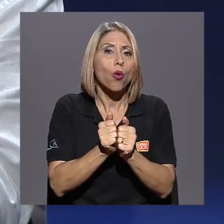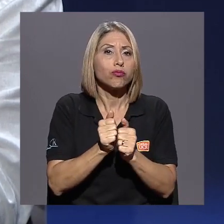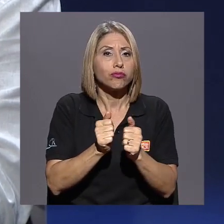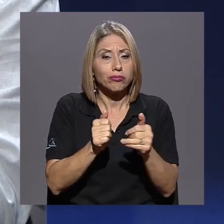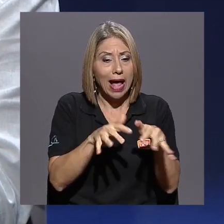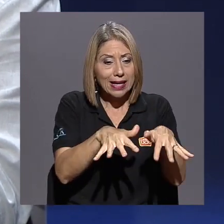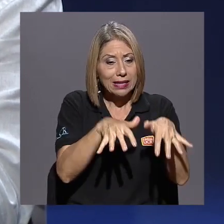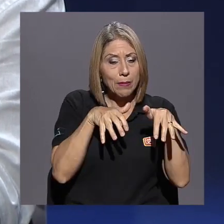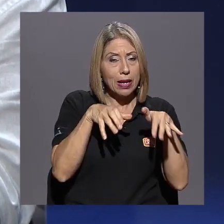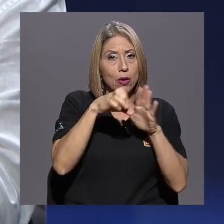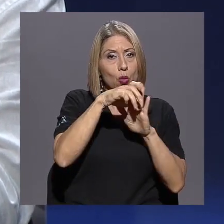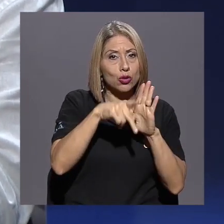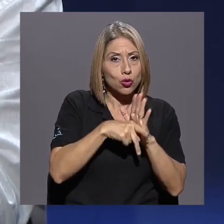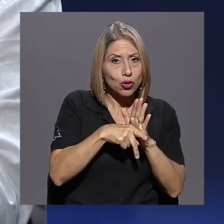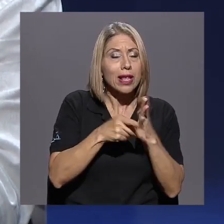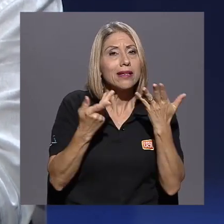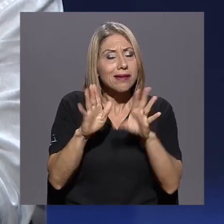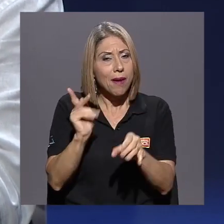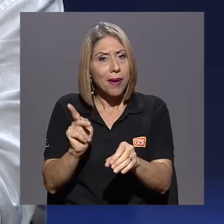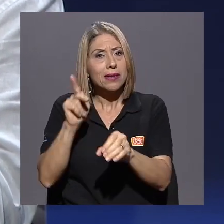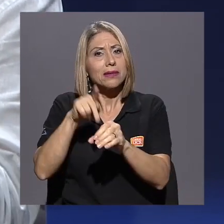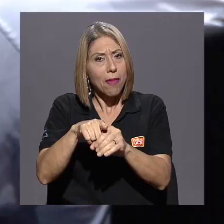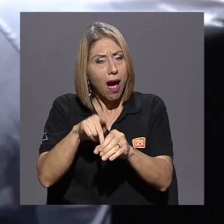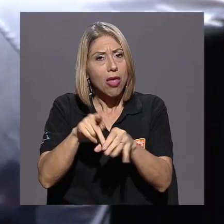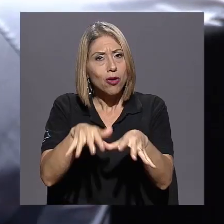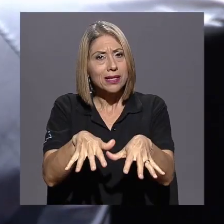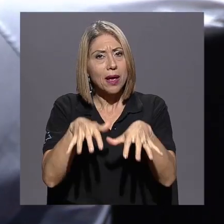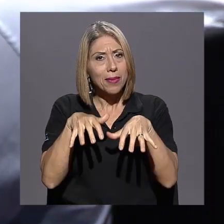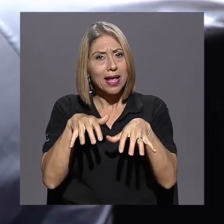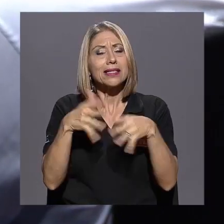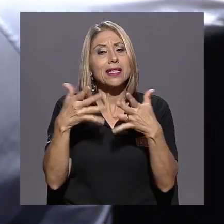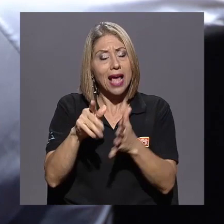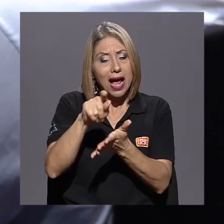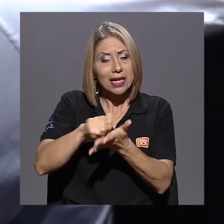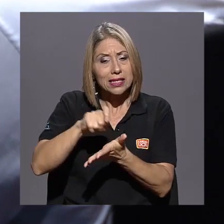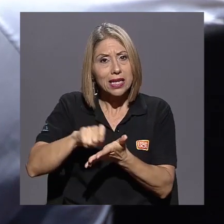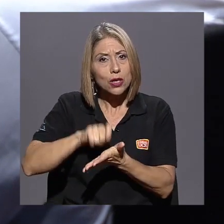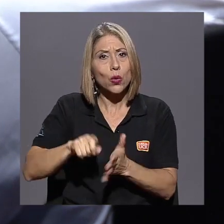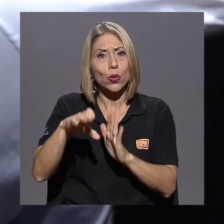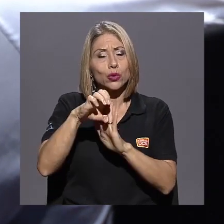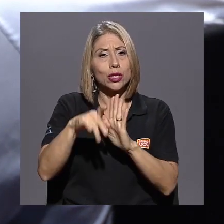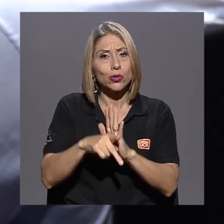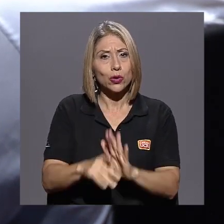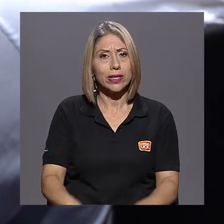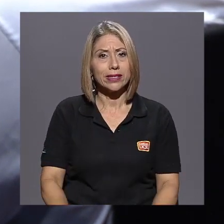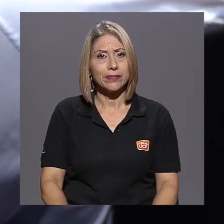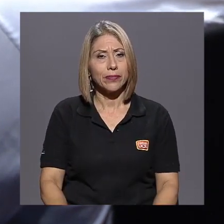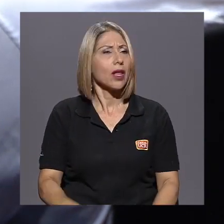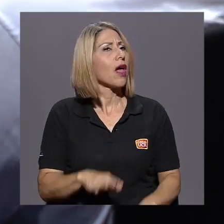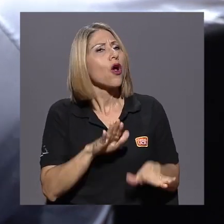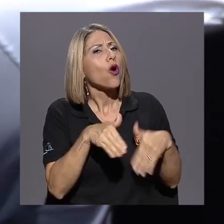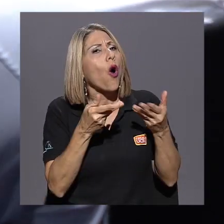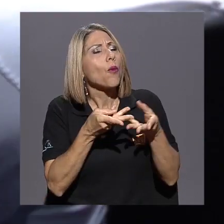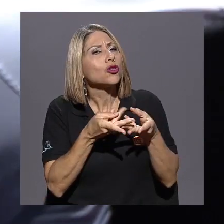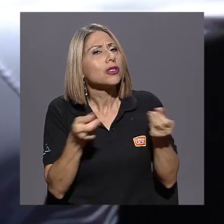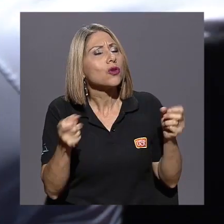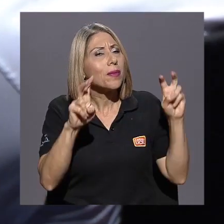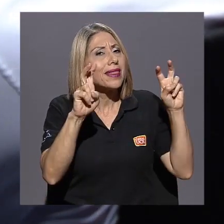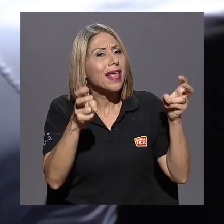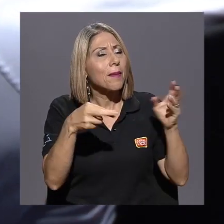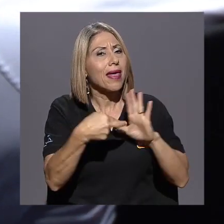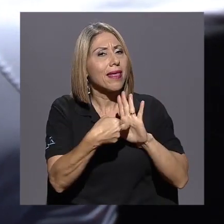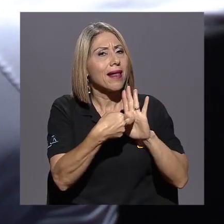e incluso que han participado de las asambleas que han escrito las constituciones con respecto a eso cómo se resuelve el tema de la